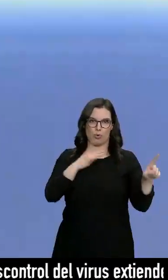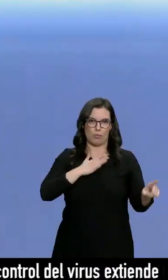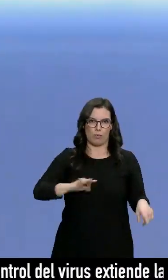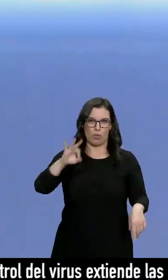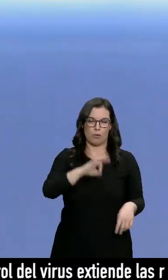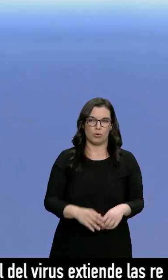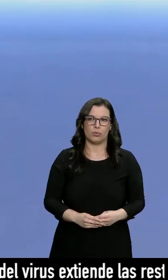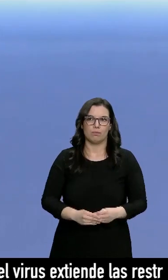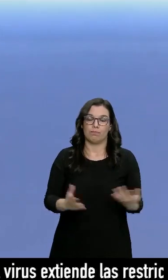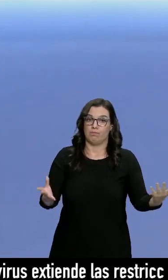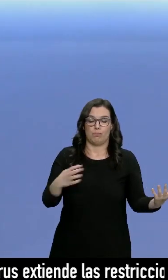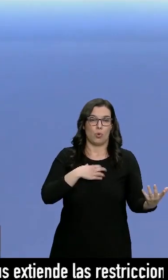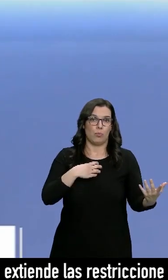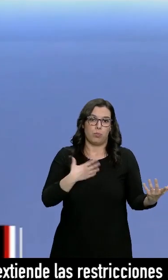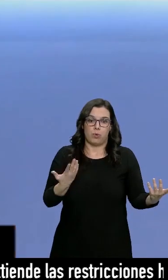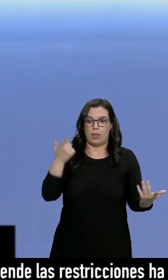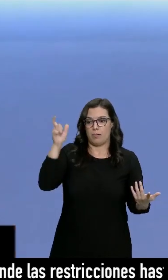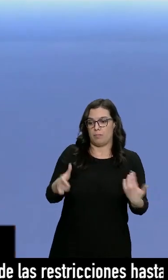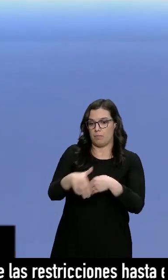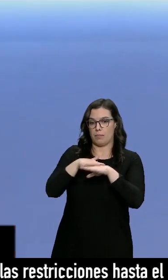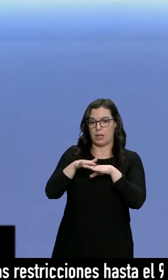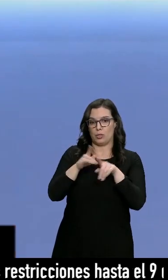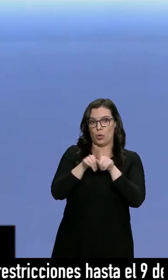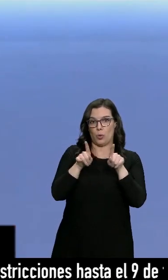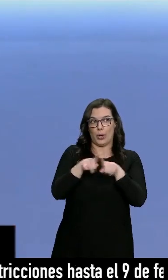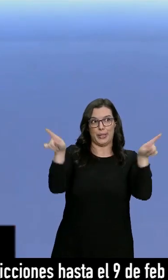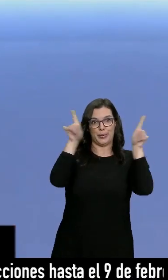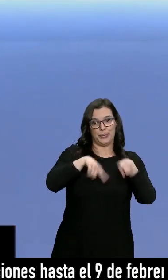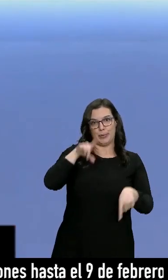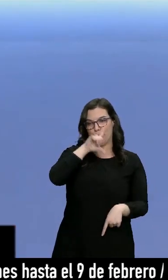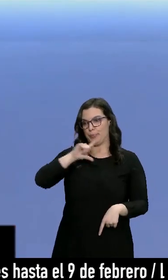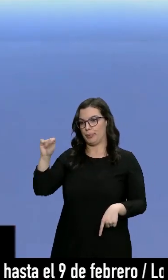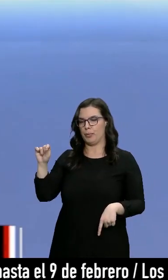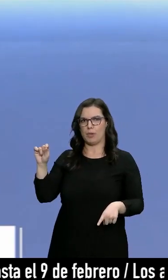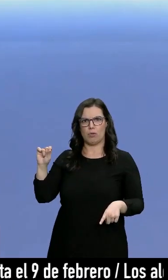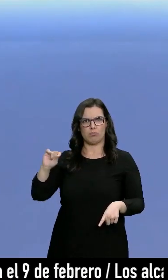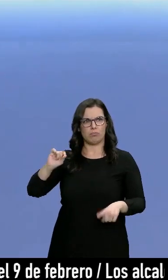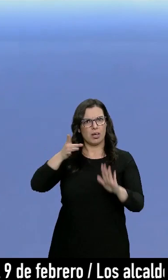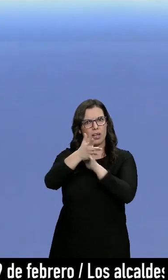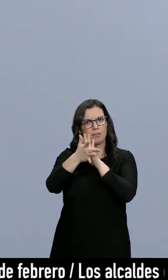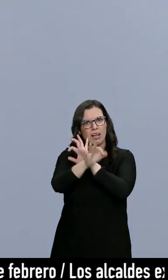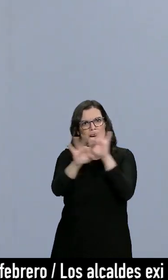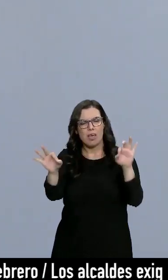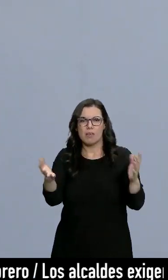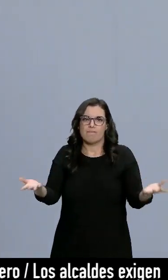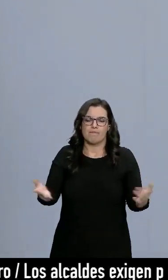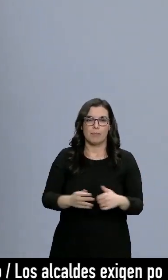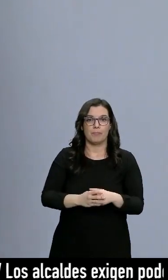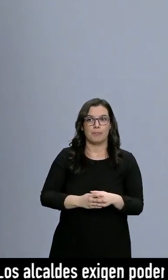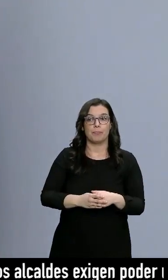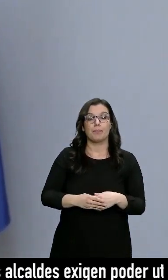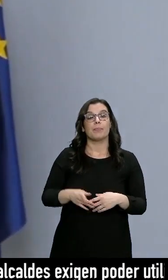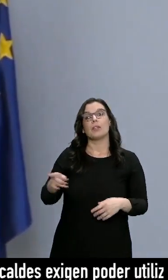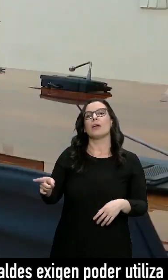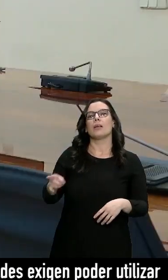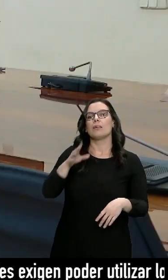gobierno. No puede ser que el ministro salga por la puerta de detrás sin antes dar explicaciones. El todavía ministro se